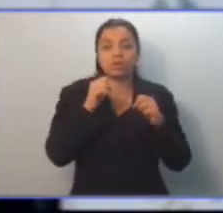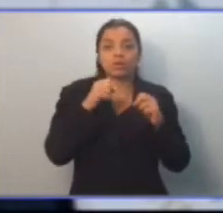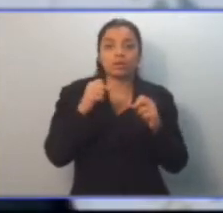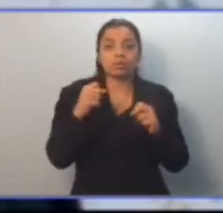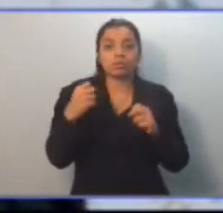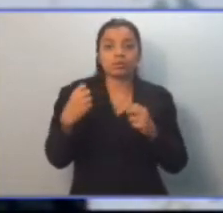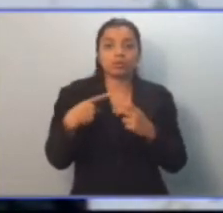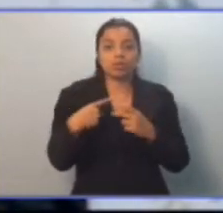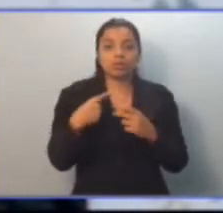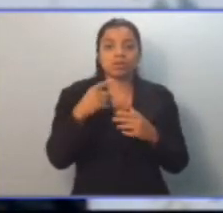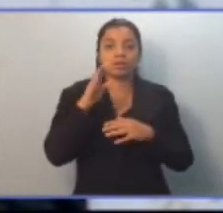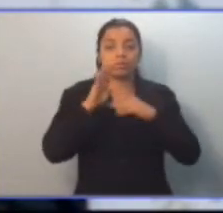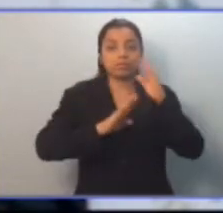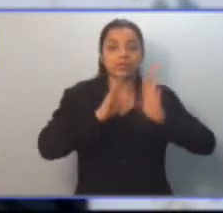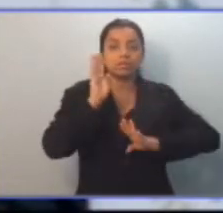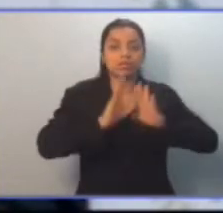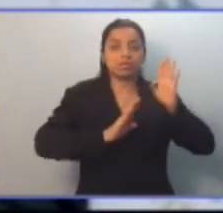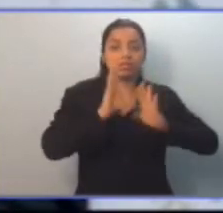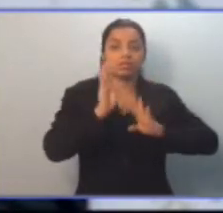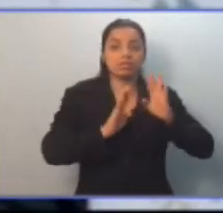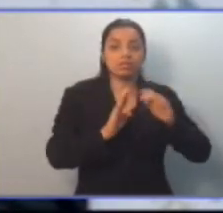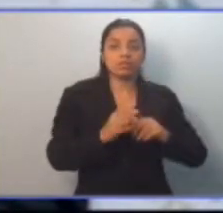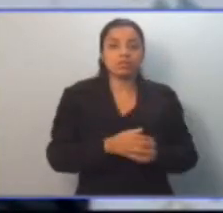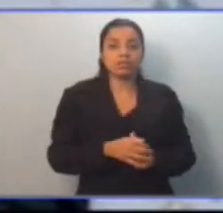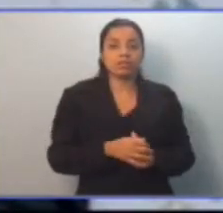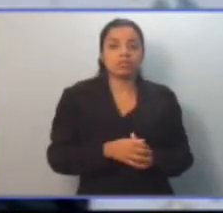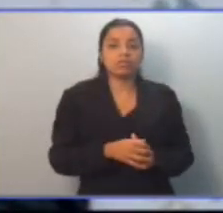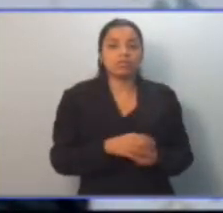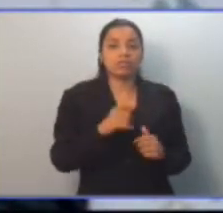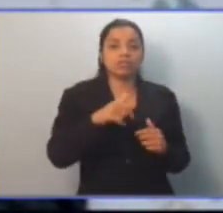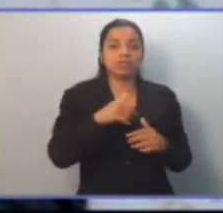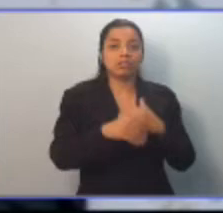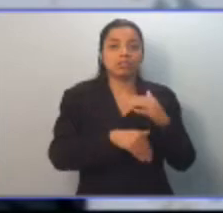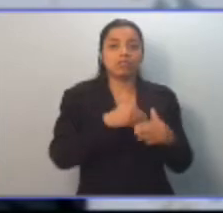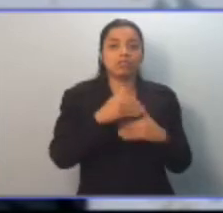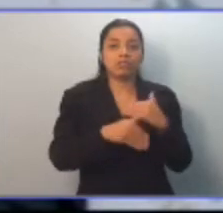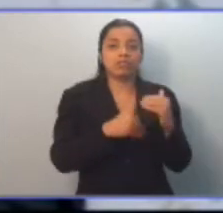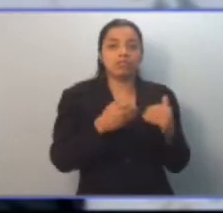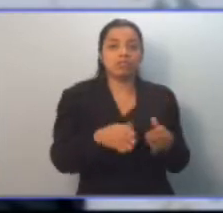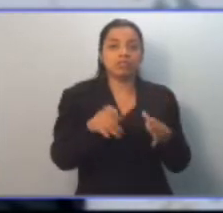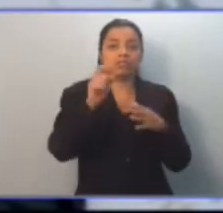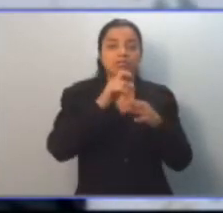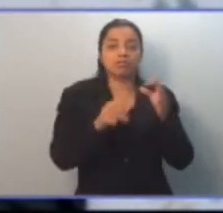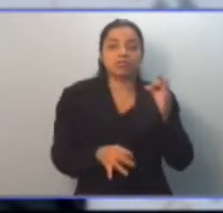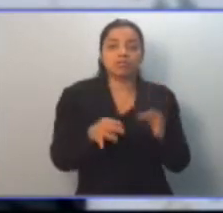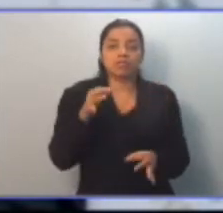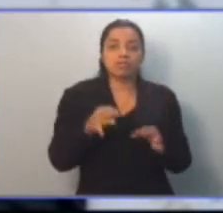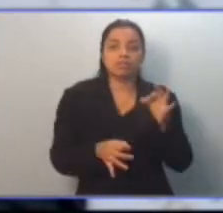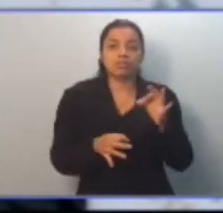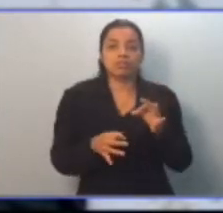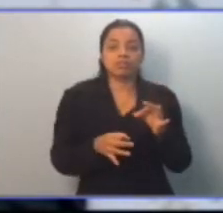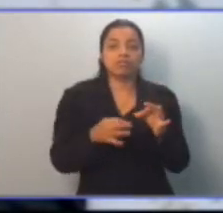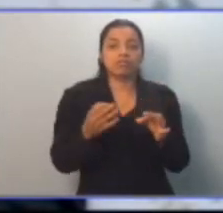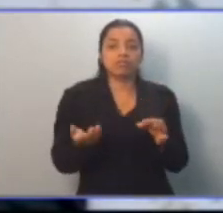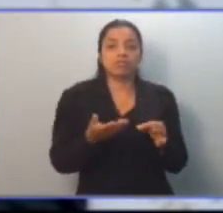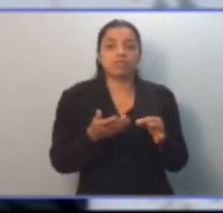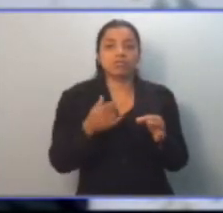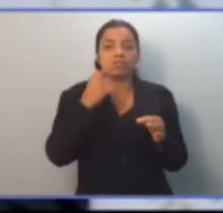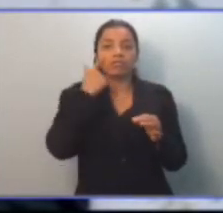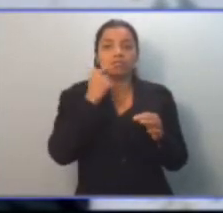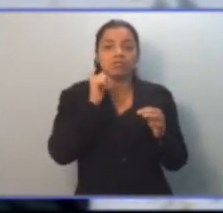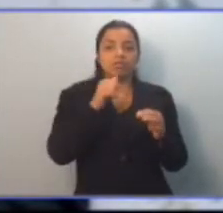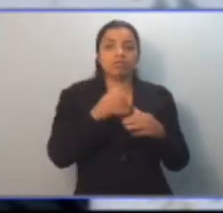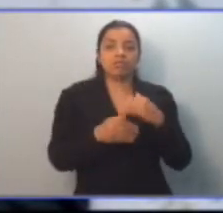participar como en una terna para ingresar al órgano judicial, y es así como formo parte de la terna